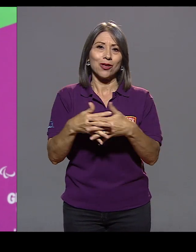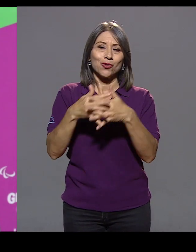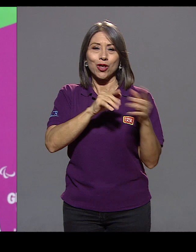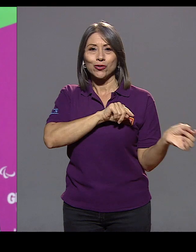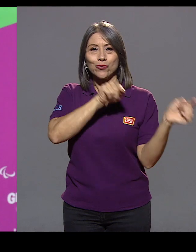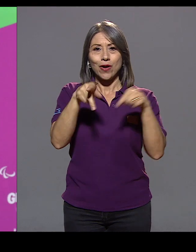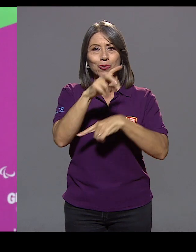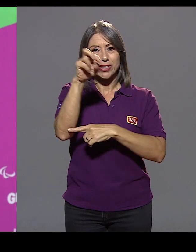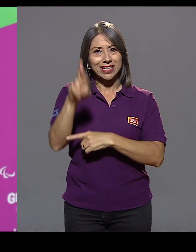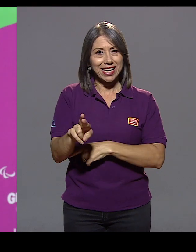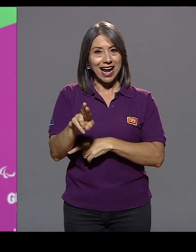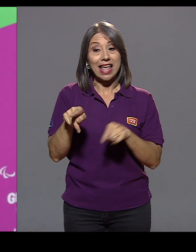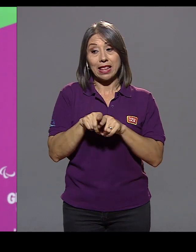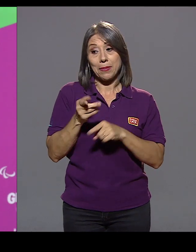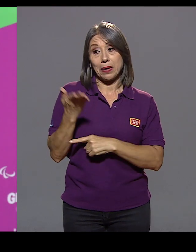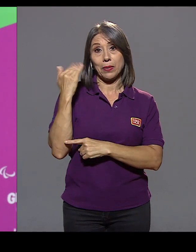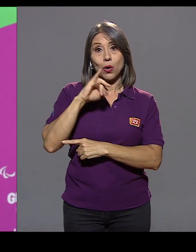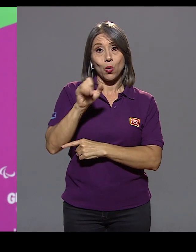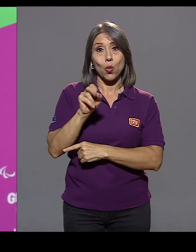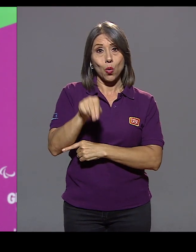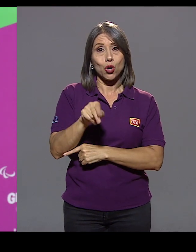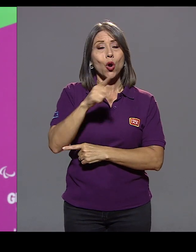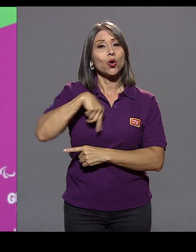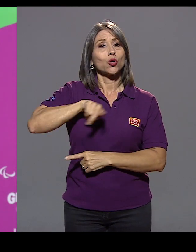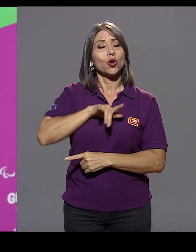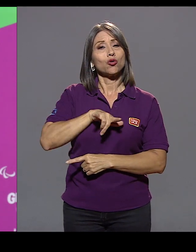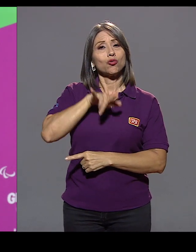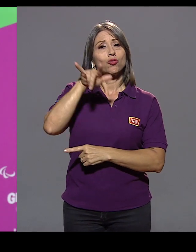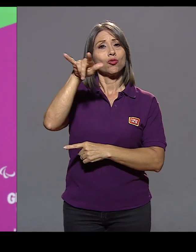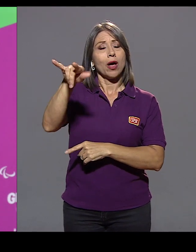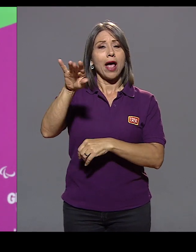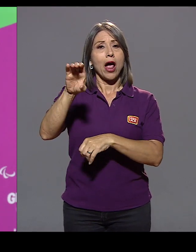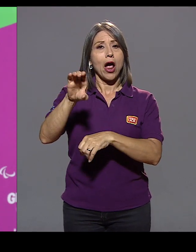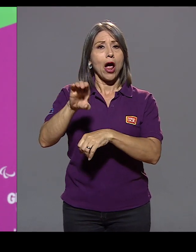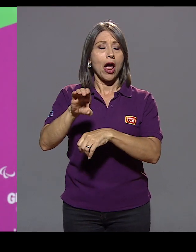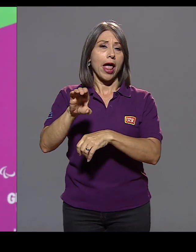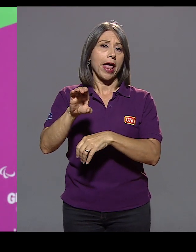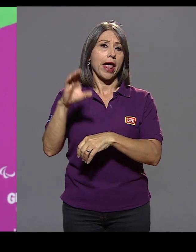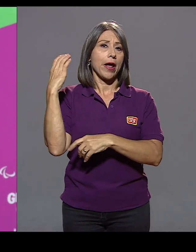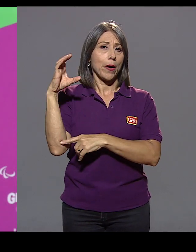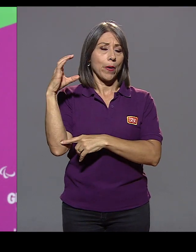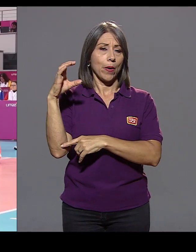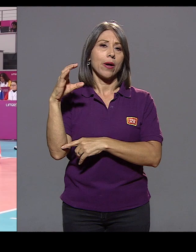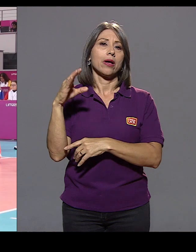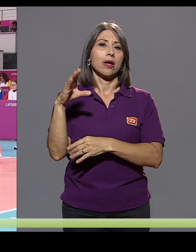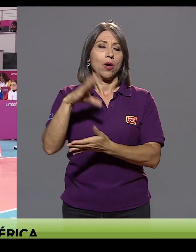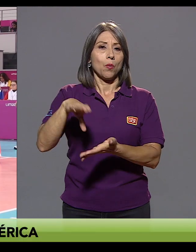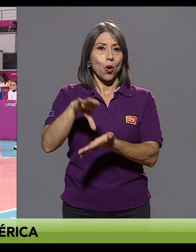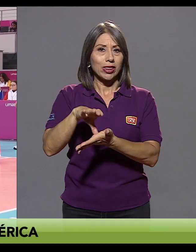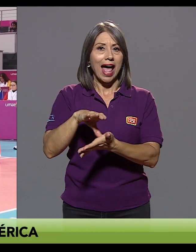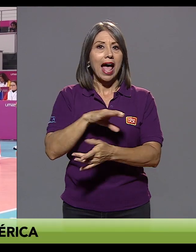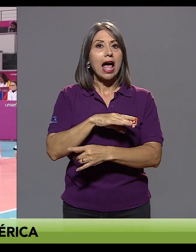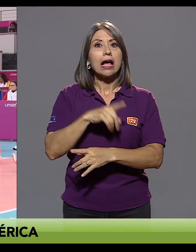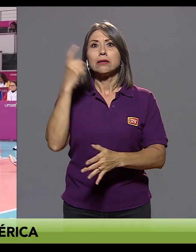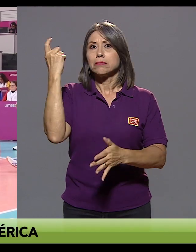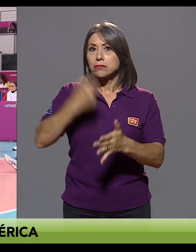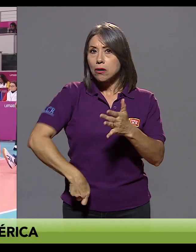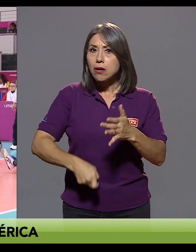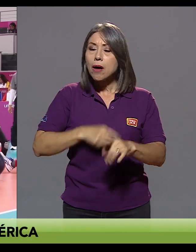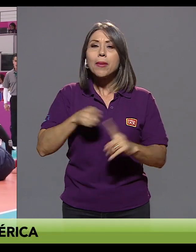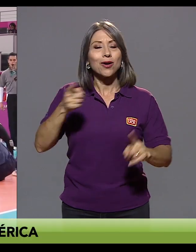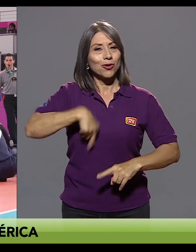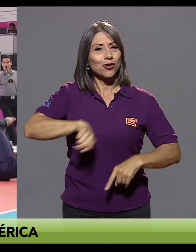estuvimos en junio, estuvimos en Bogotá, y ya conocíamos de que sí era bastante duro, pero